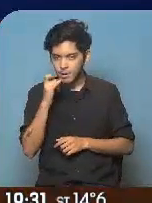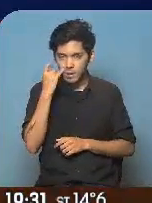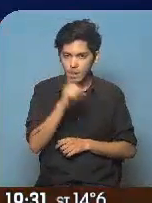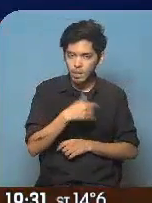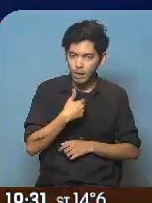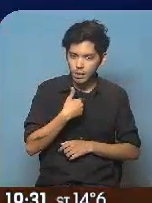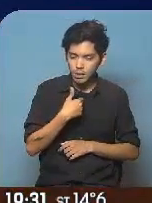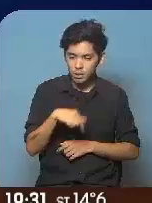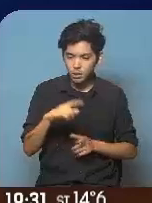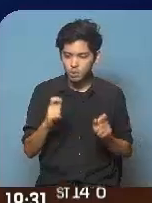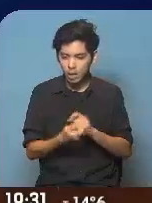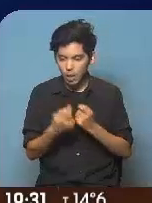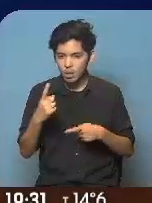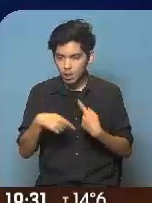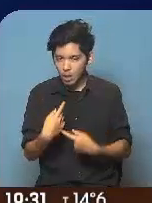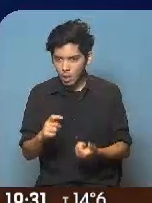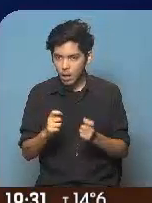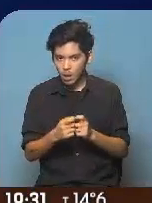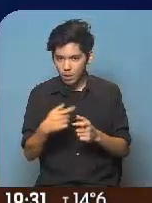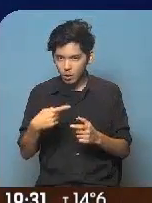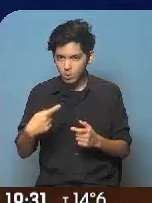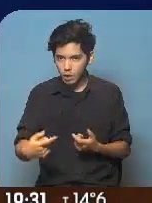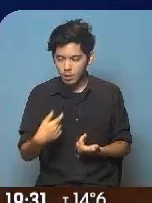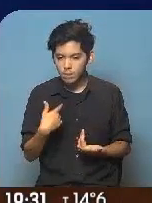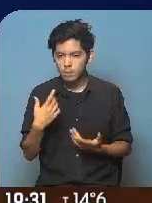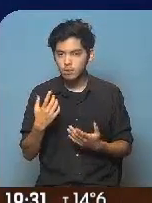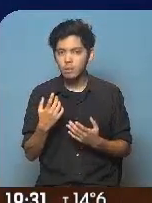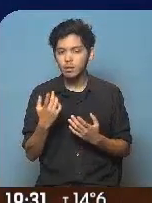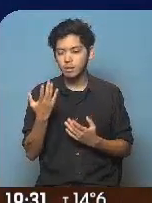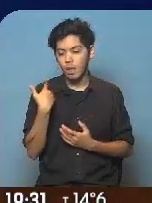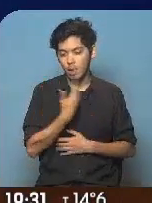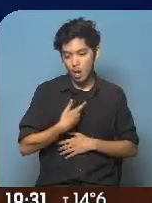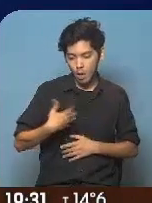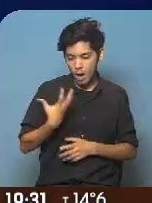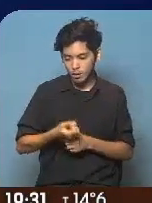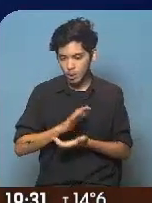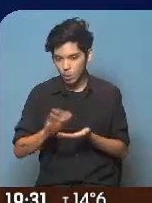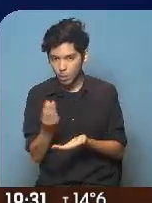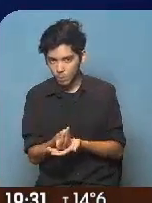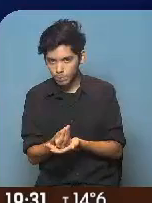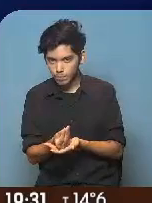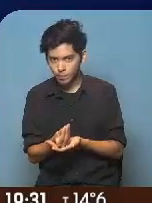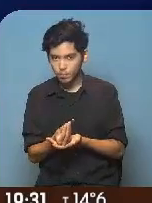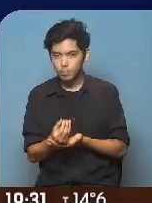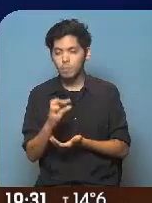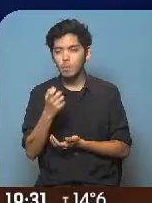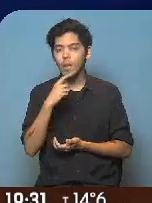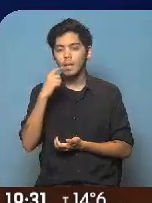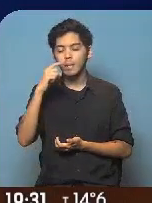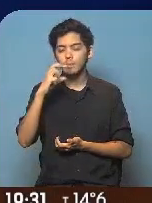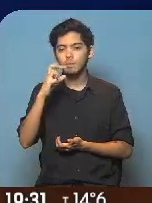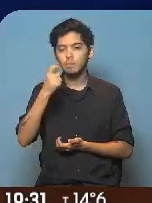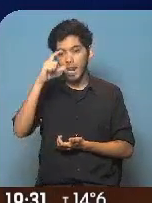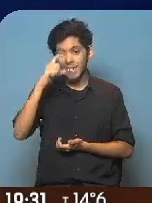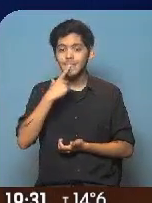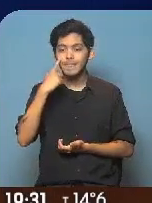relaciones venían cambiando, girando notablemente su eje desde el gobierno anterior a la política de este gobierno. Los palestinos